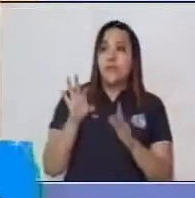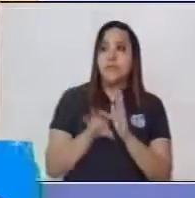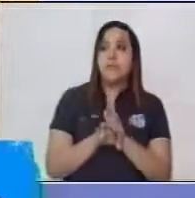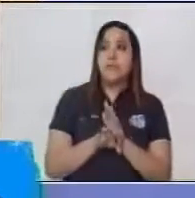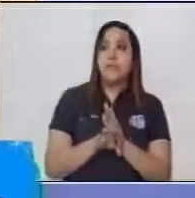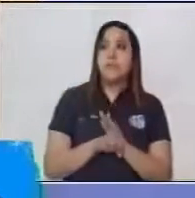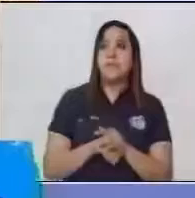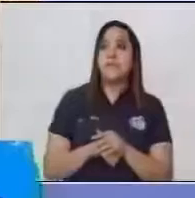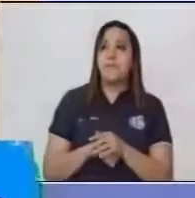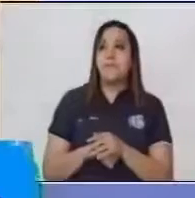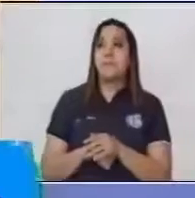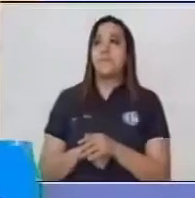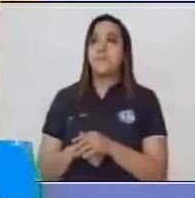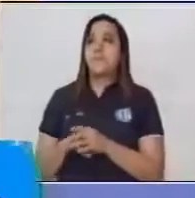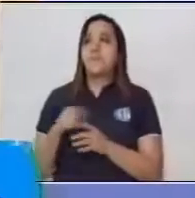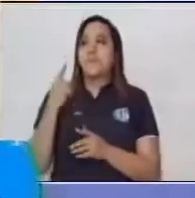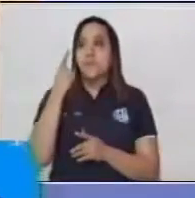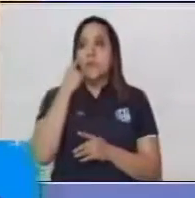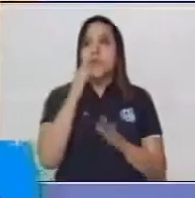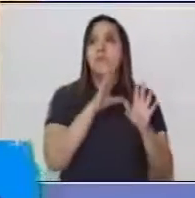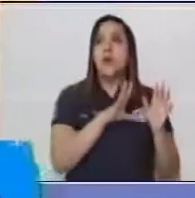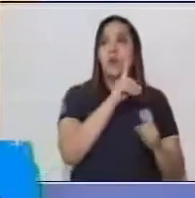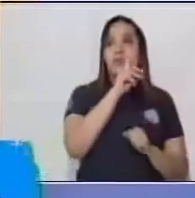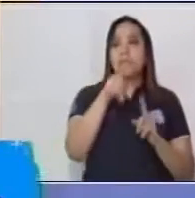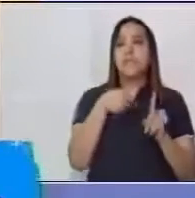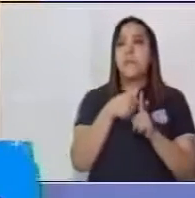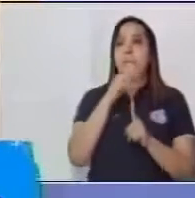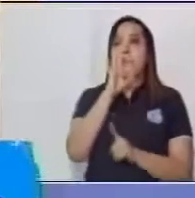n, 3n, menos 3 por 1, 3.